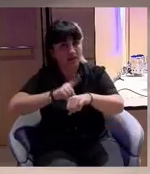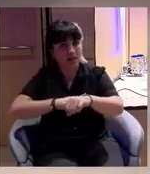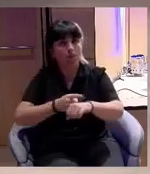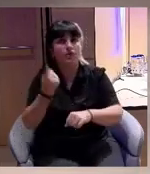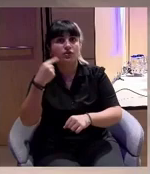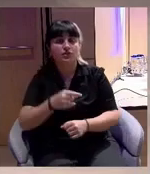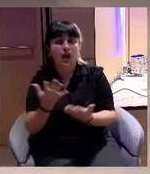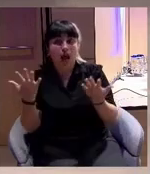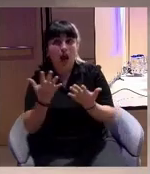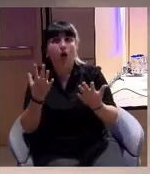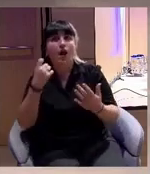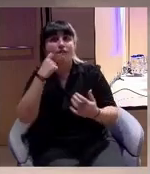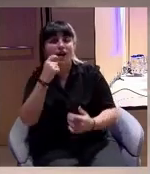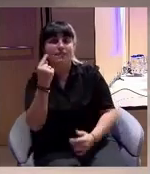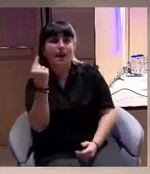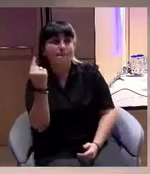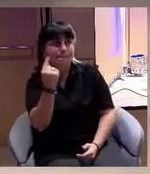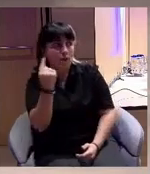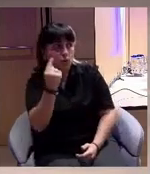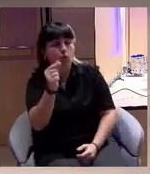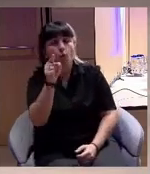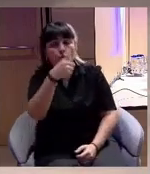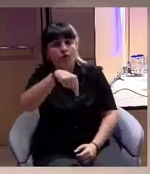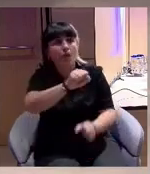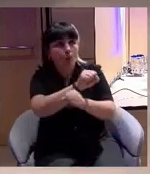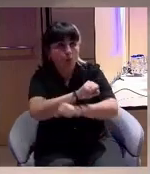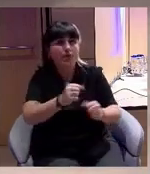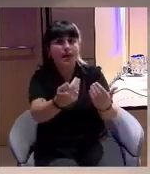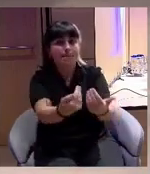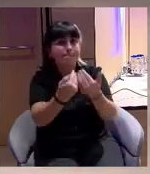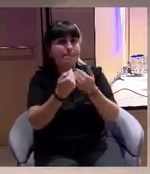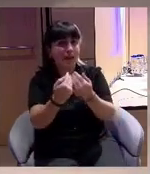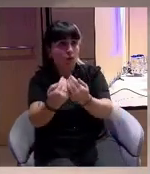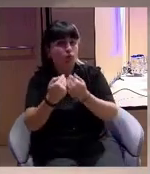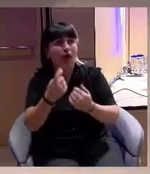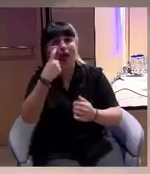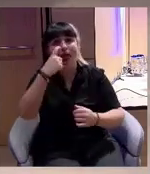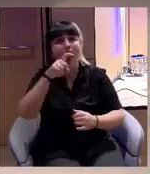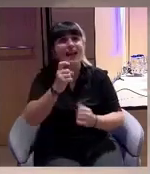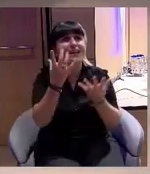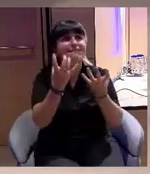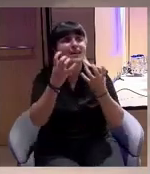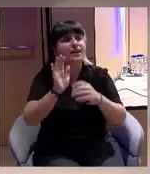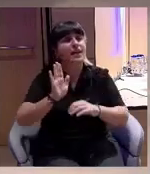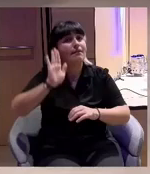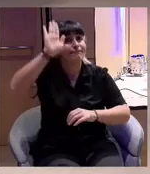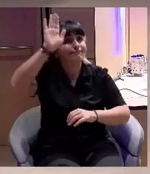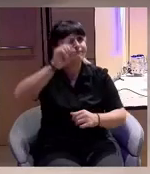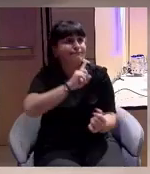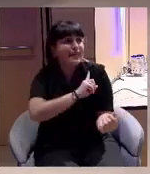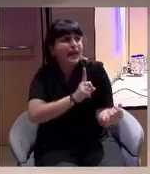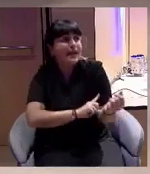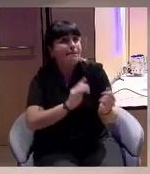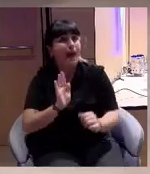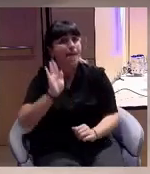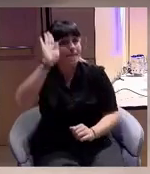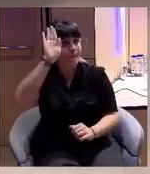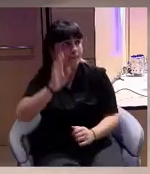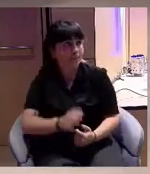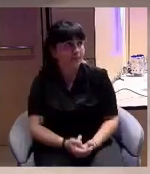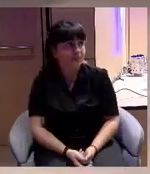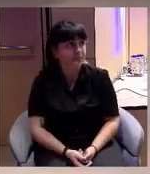minutos para para hacer preguntas si hay alguien por ahí que se anime a empezar